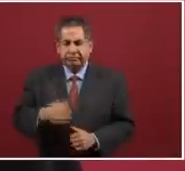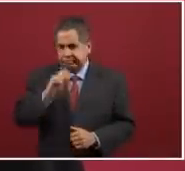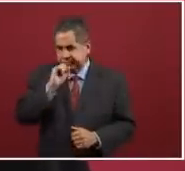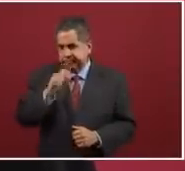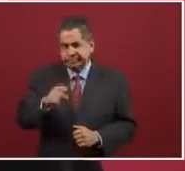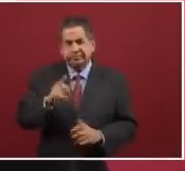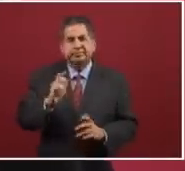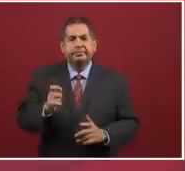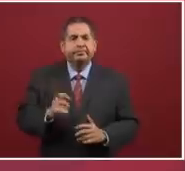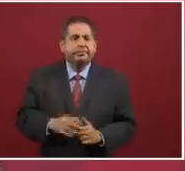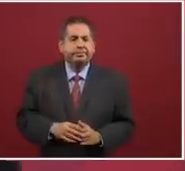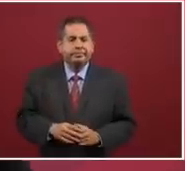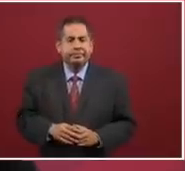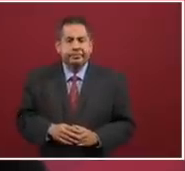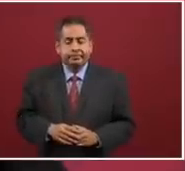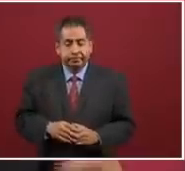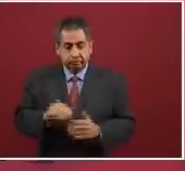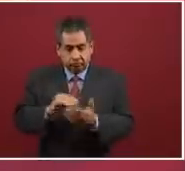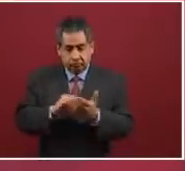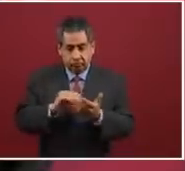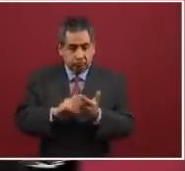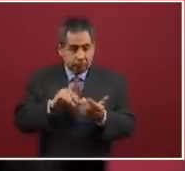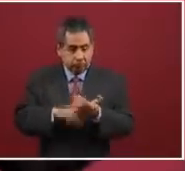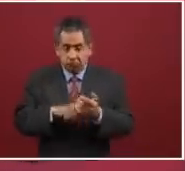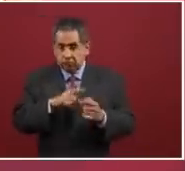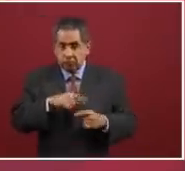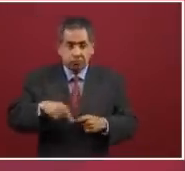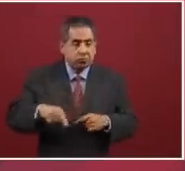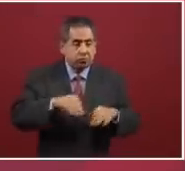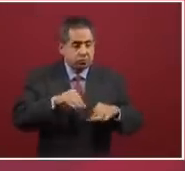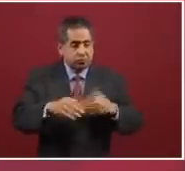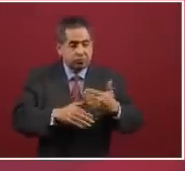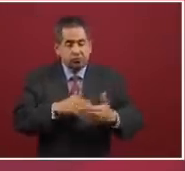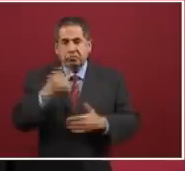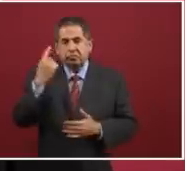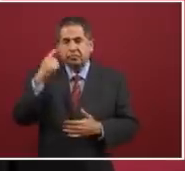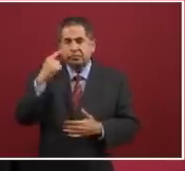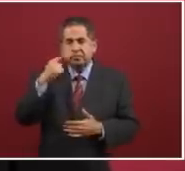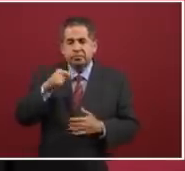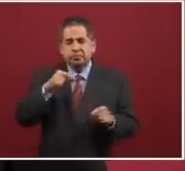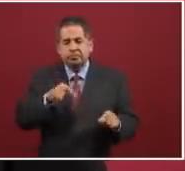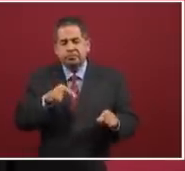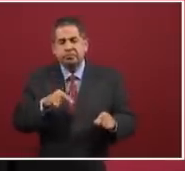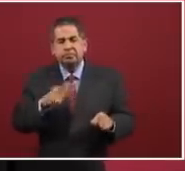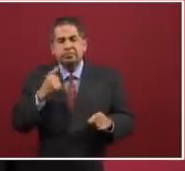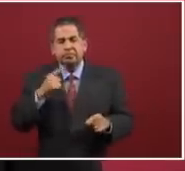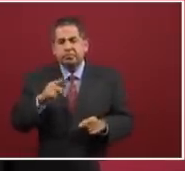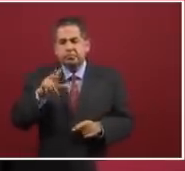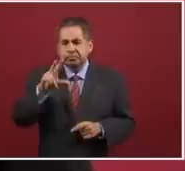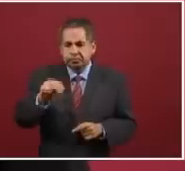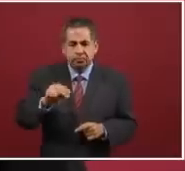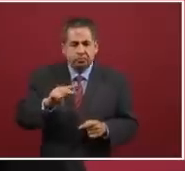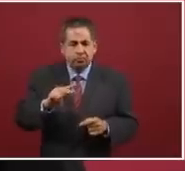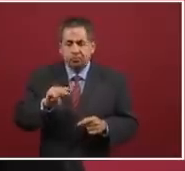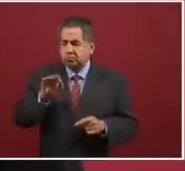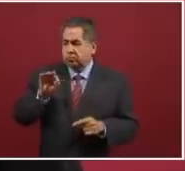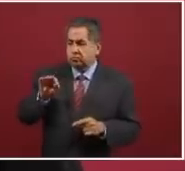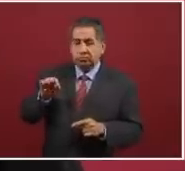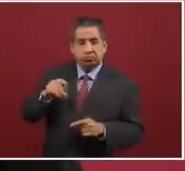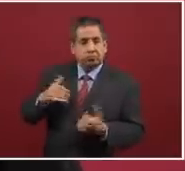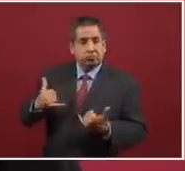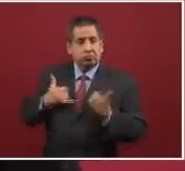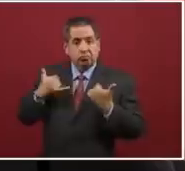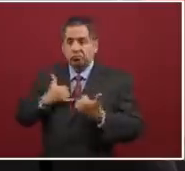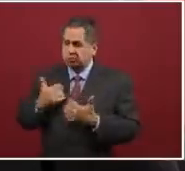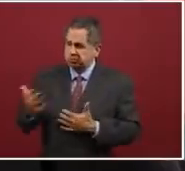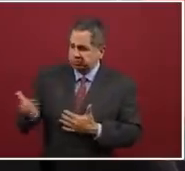todo se está haciendo un trabajo para que no puedan reclutar a